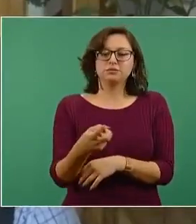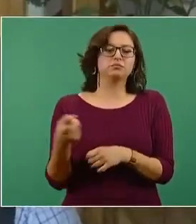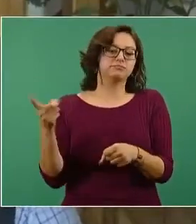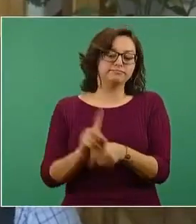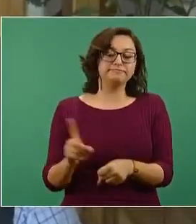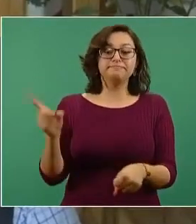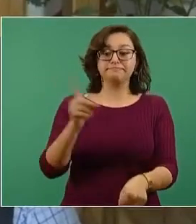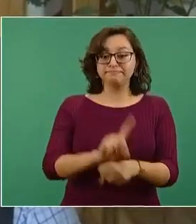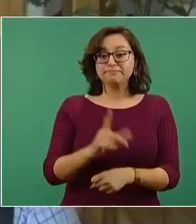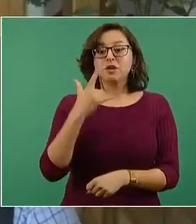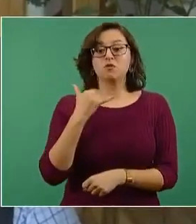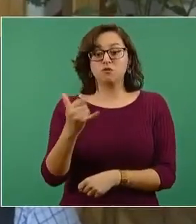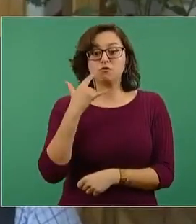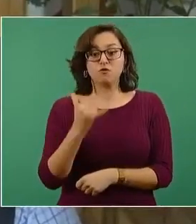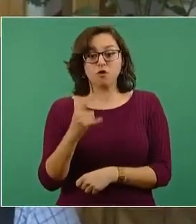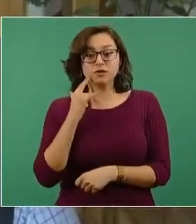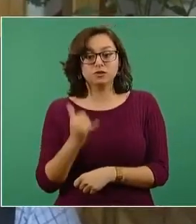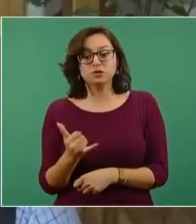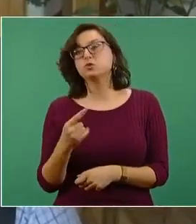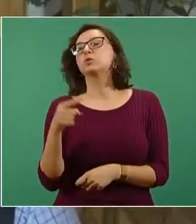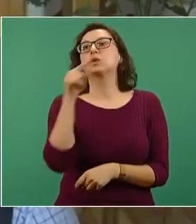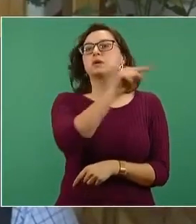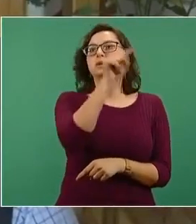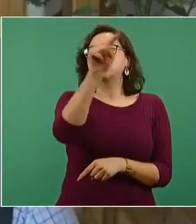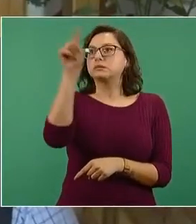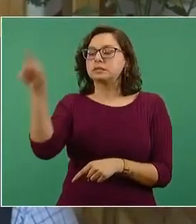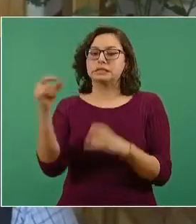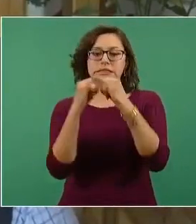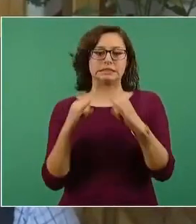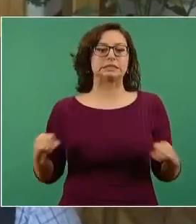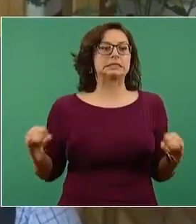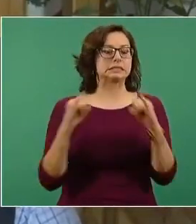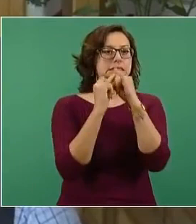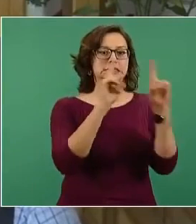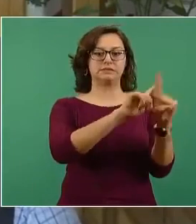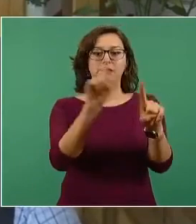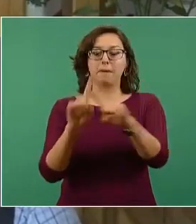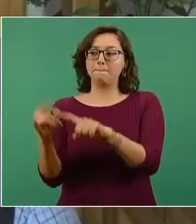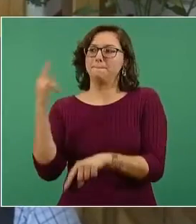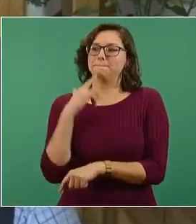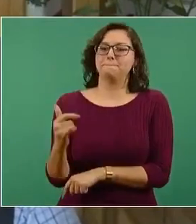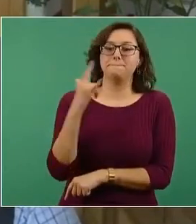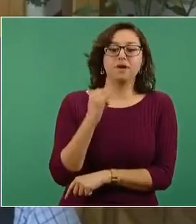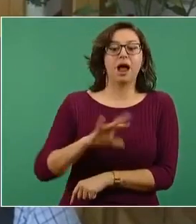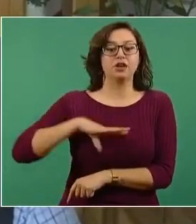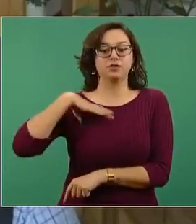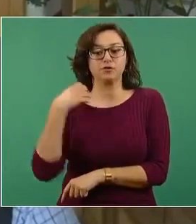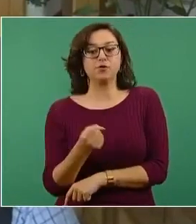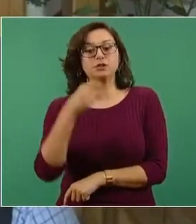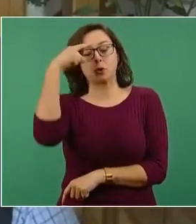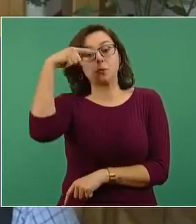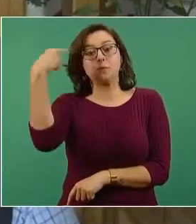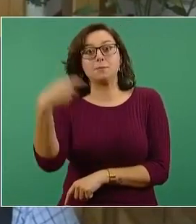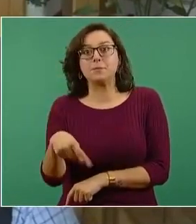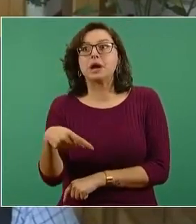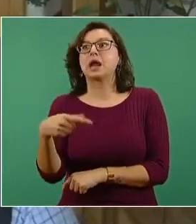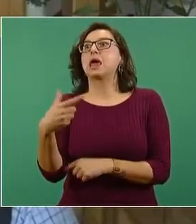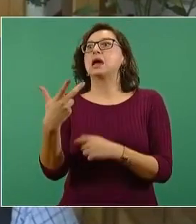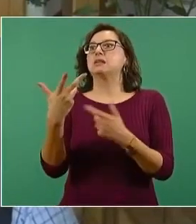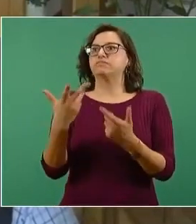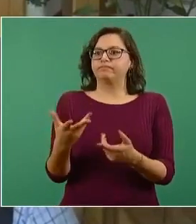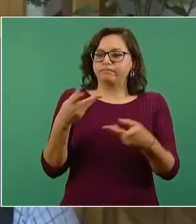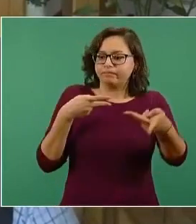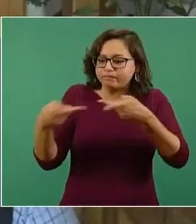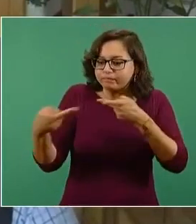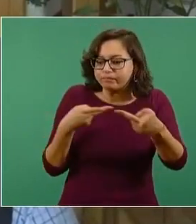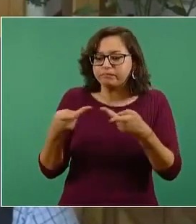diferentes dependencias que manejan y se encargan de la información. Hay dependencias designadas dentro de la Estrategia Nacional de